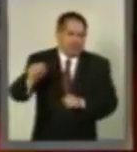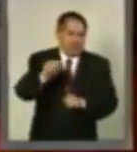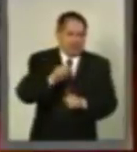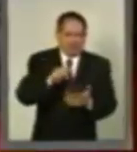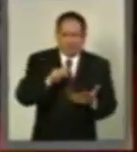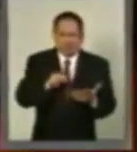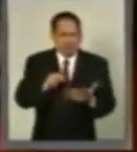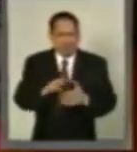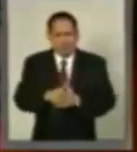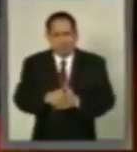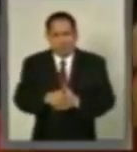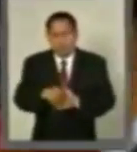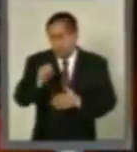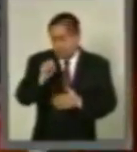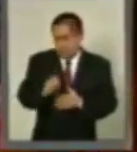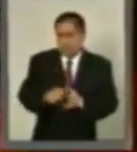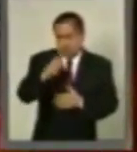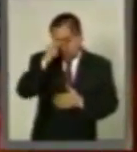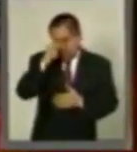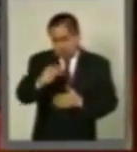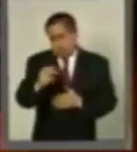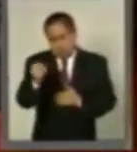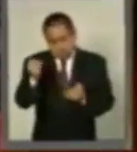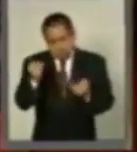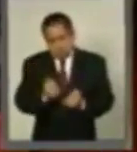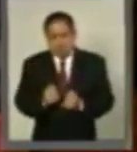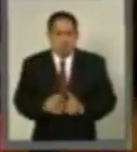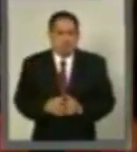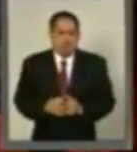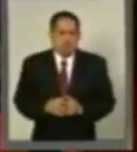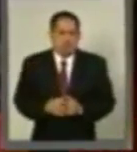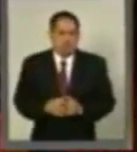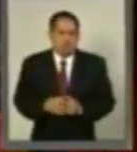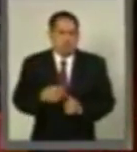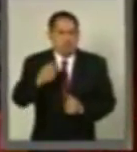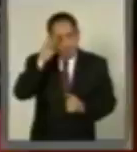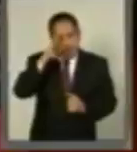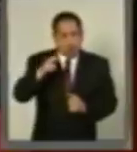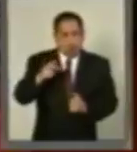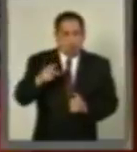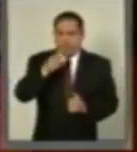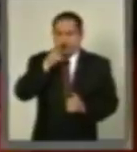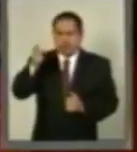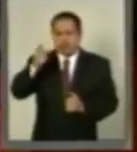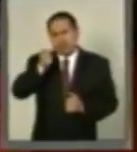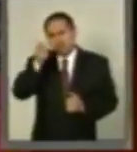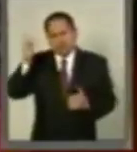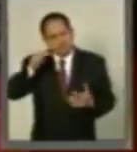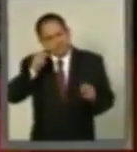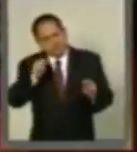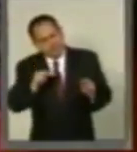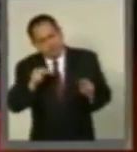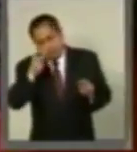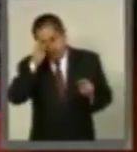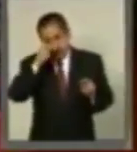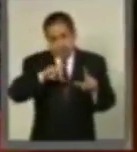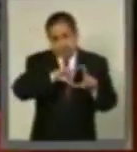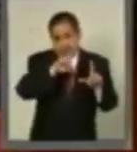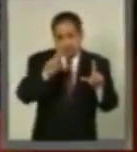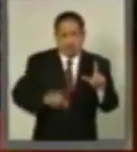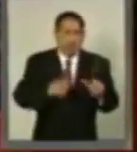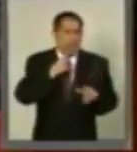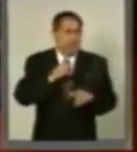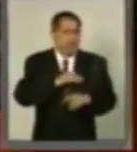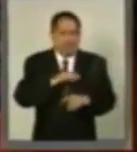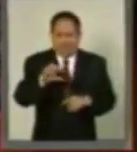pero me centro en México. México, según diferente tipo de mediciones, se habla que hasta